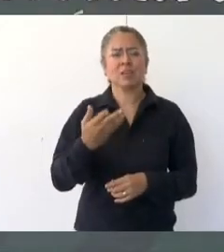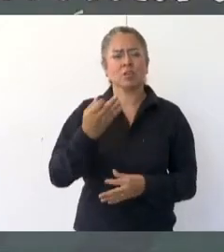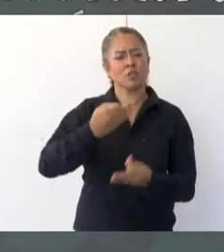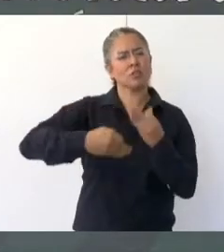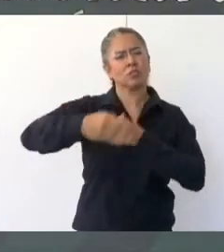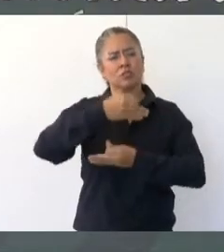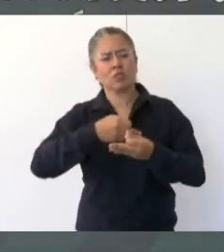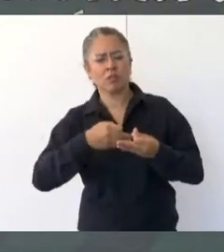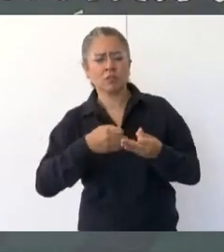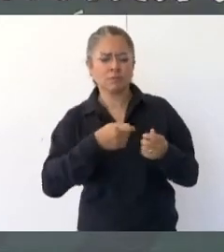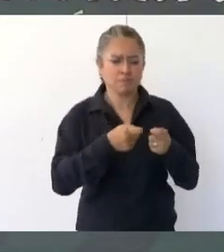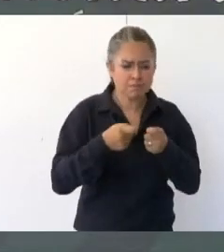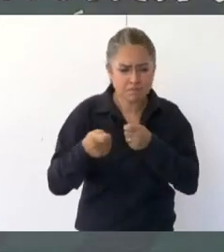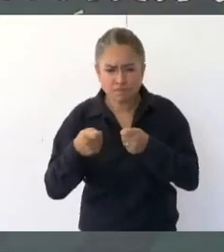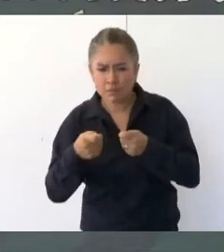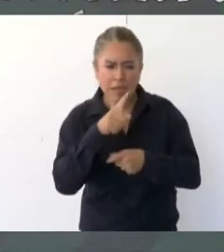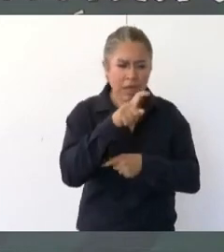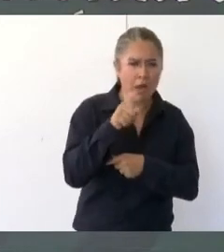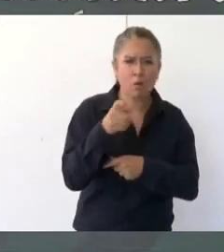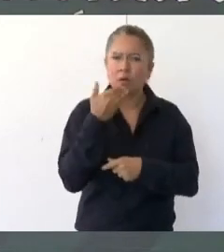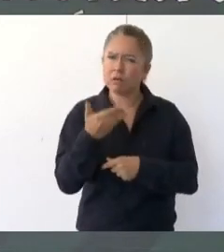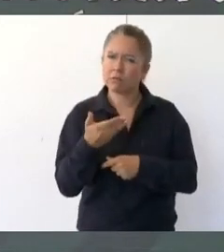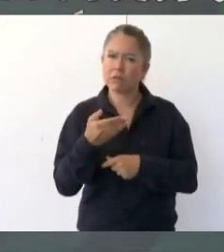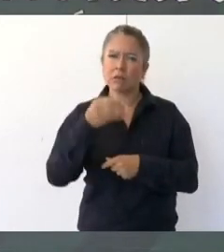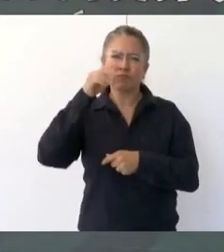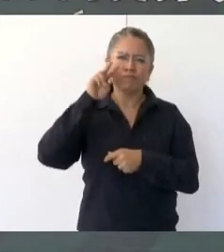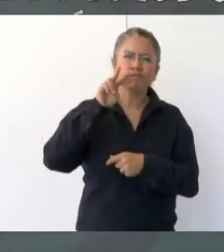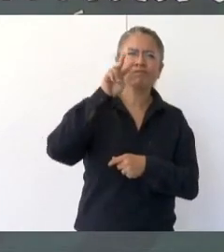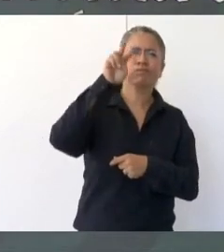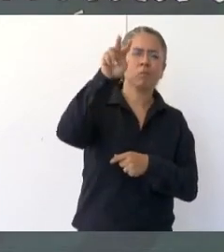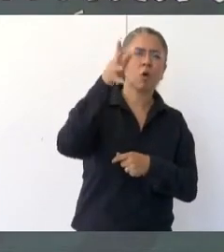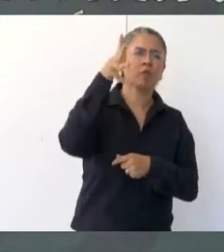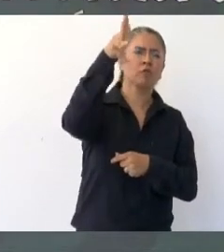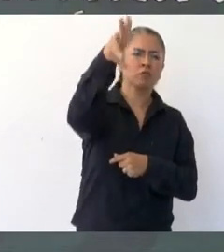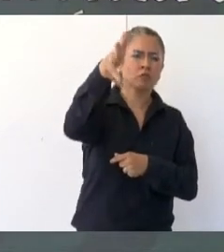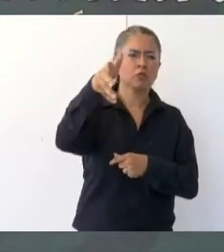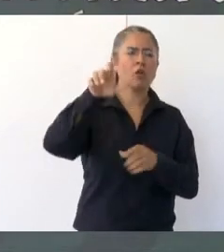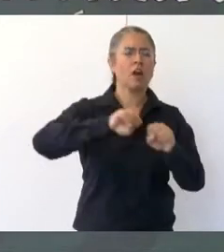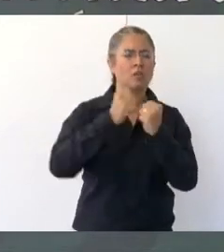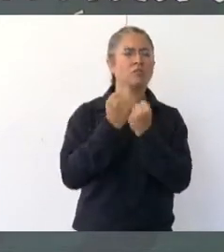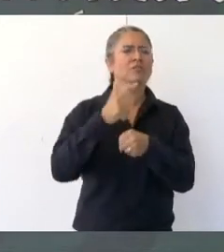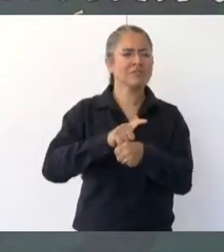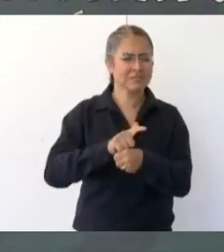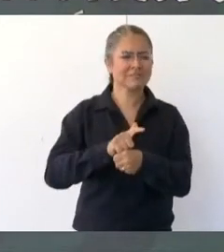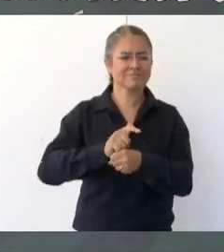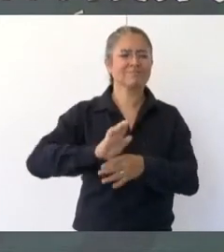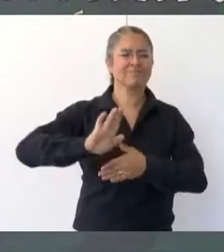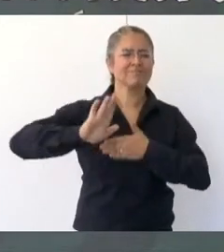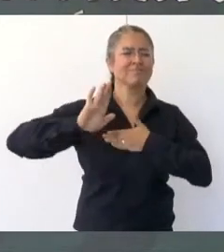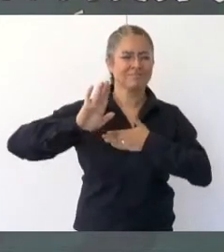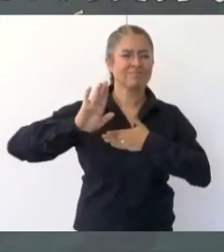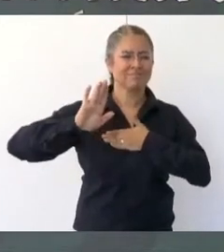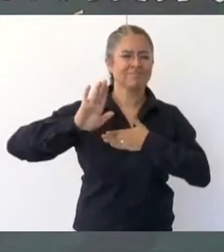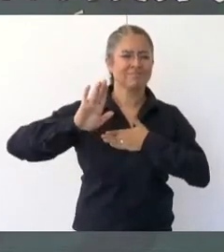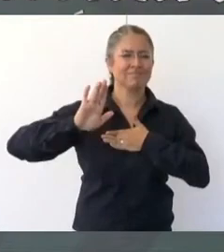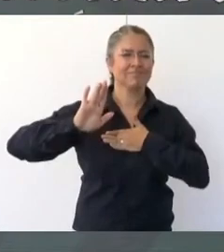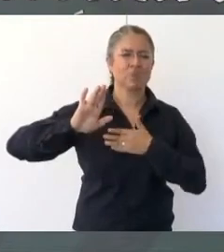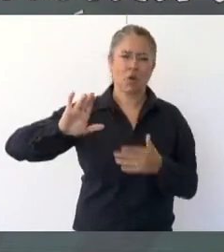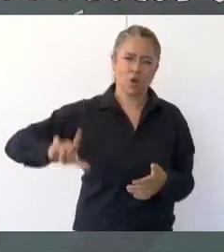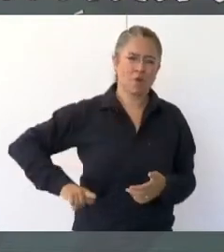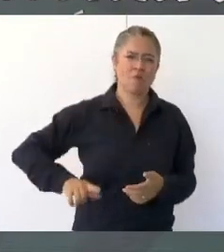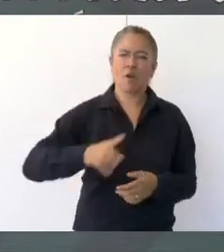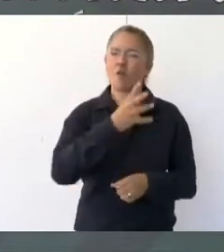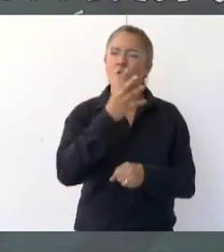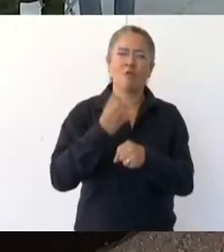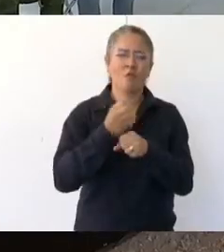contribuya al proyecto de nación con visión social con el que está comprometida la cuarta transformación de nuestro país. Muchísimas